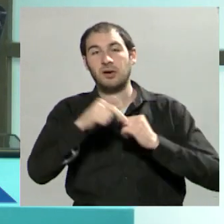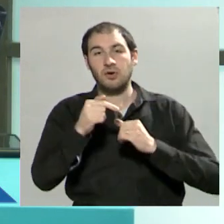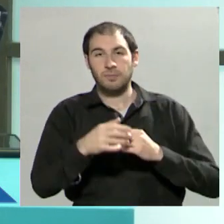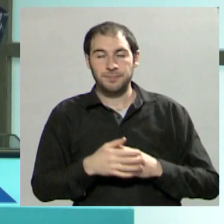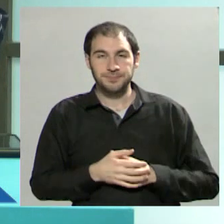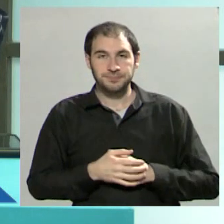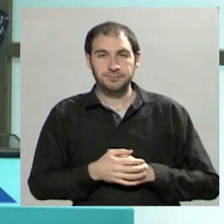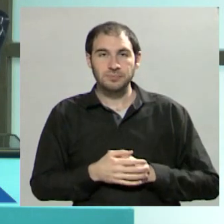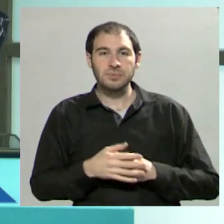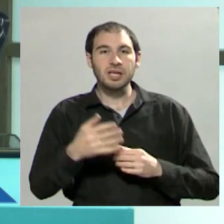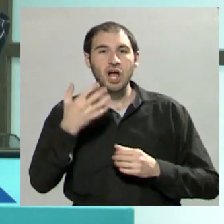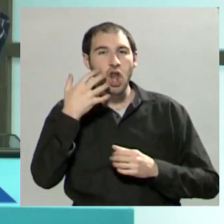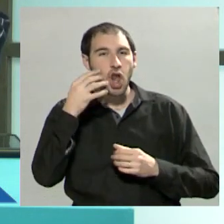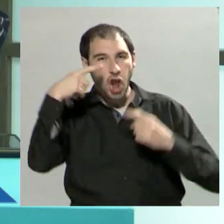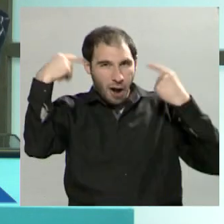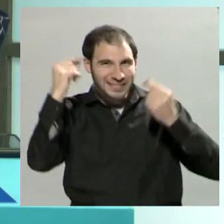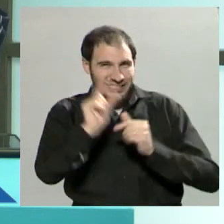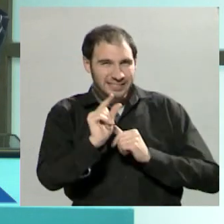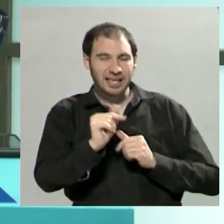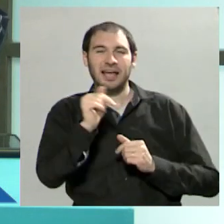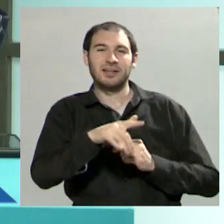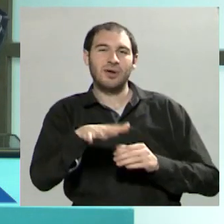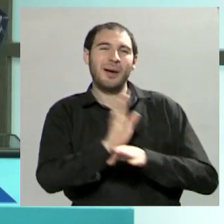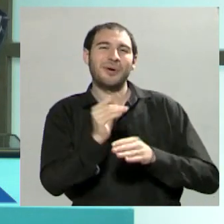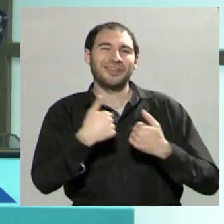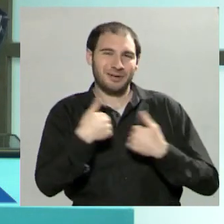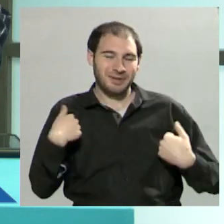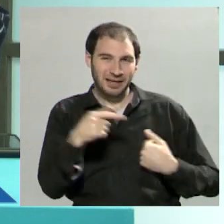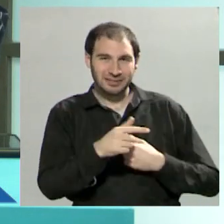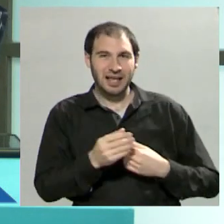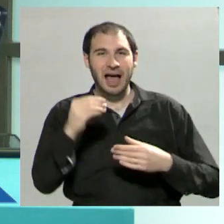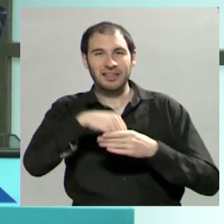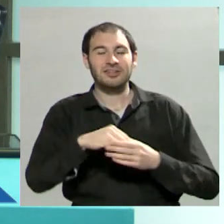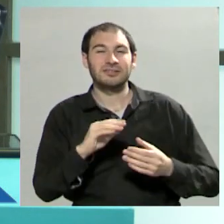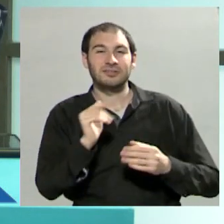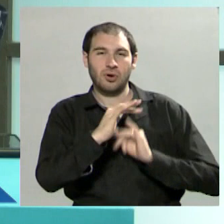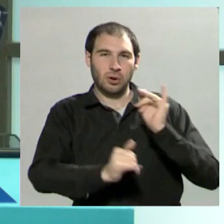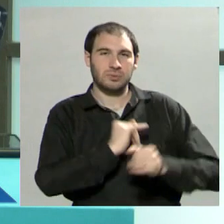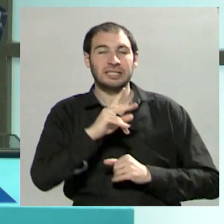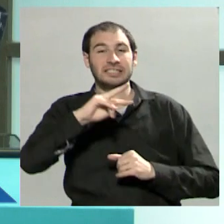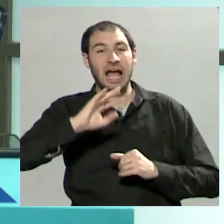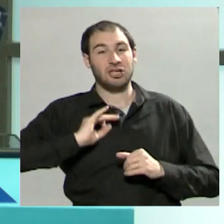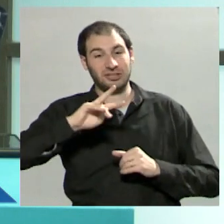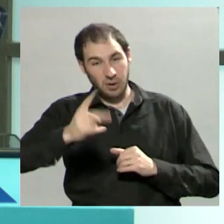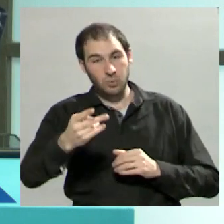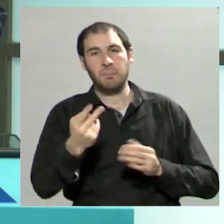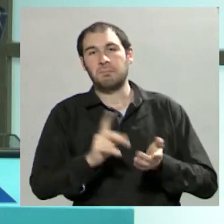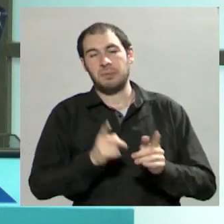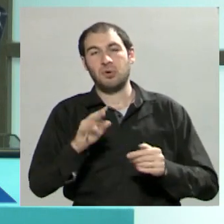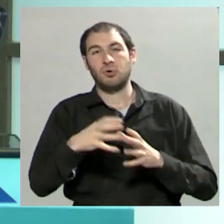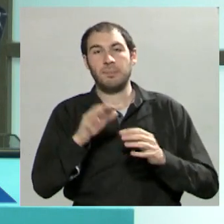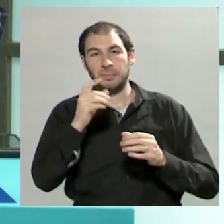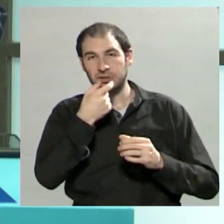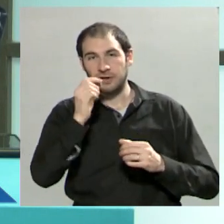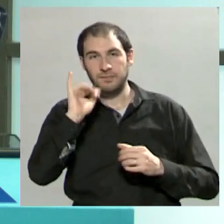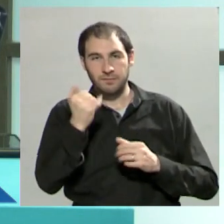las Lobitas, como se las conoce a las chicas de Gimnasia y Esgrima, que se consagraron, como lo decía recién, por segundo año consecutivo de la Liga Mendocina de